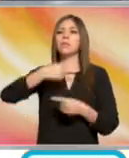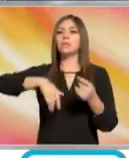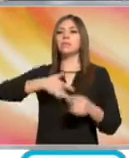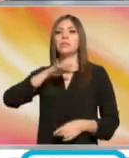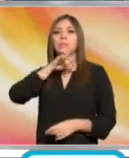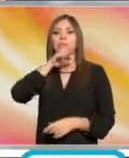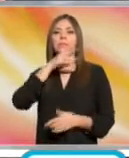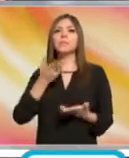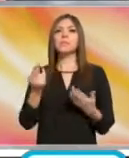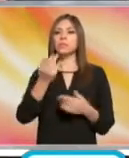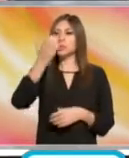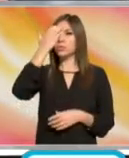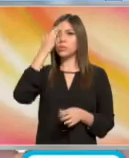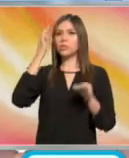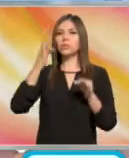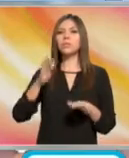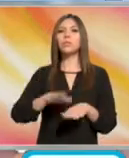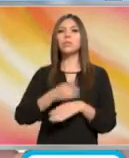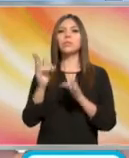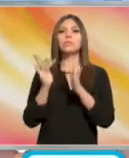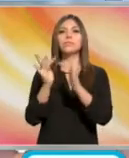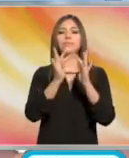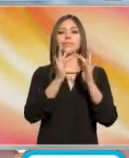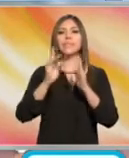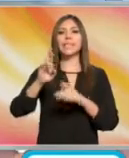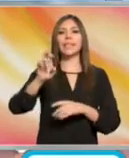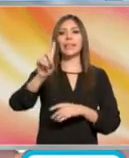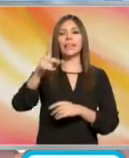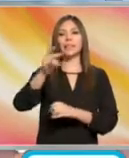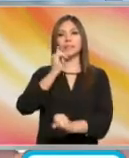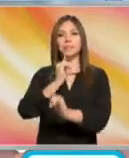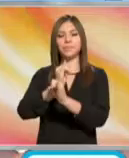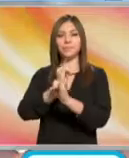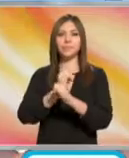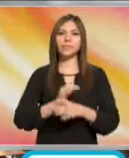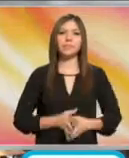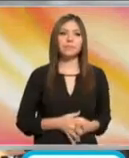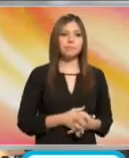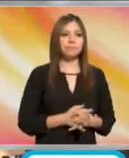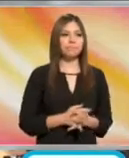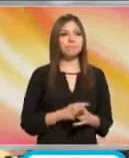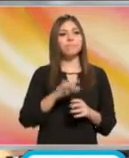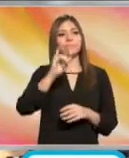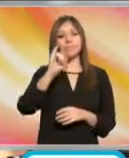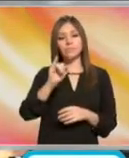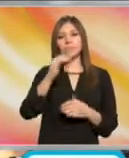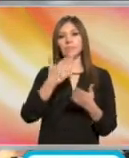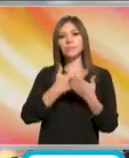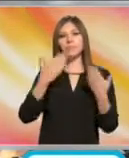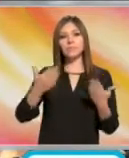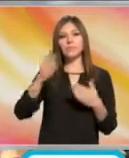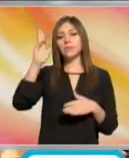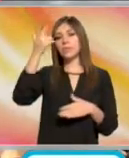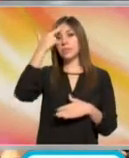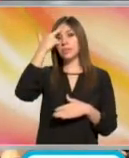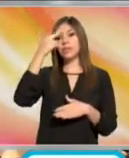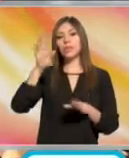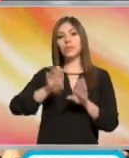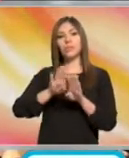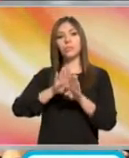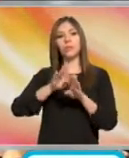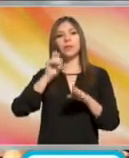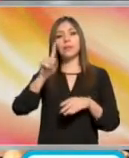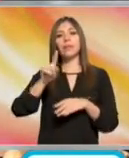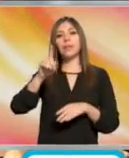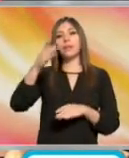escenario, es la red. Así es. Mira, recordemos que en el marco de conmemoración, que realmente no hay nada que conmemorar, sino realmente